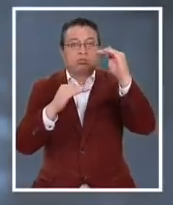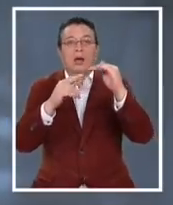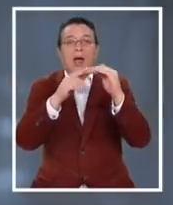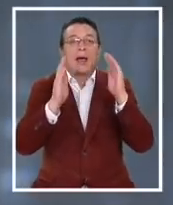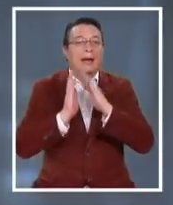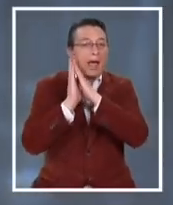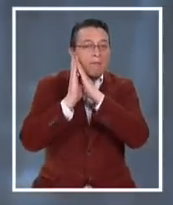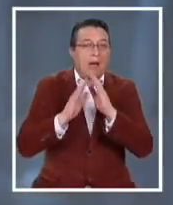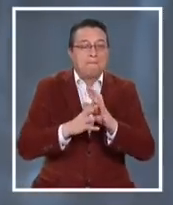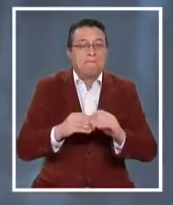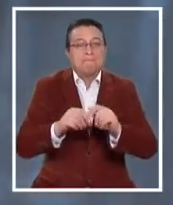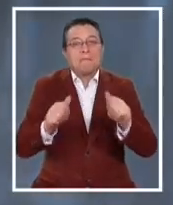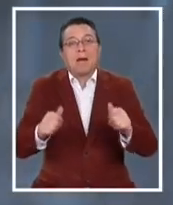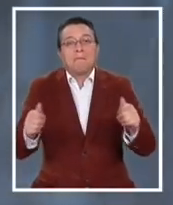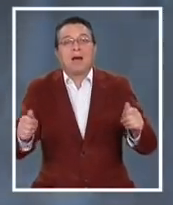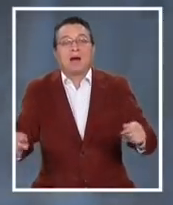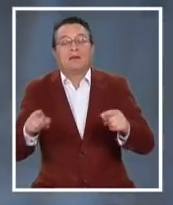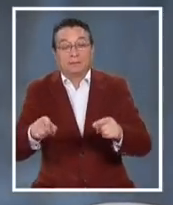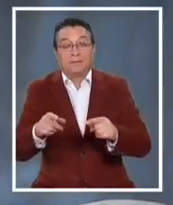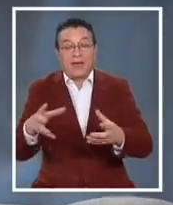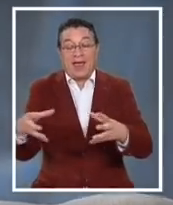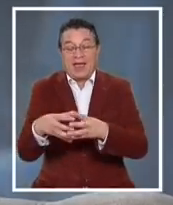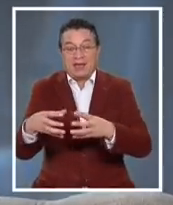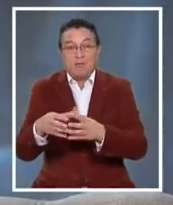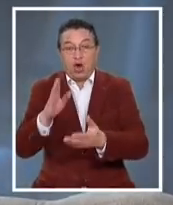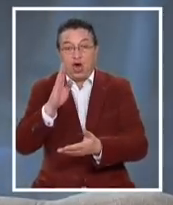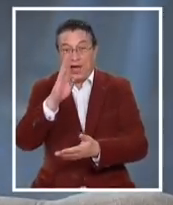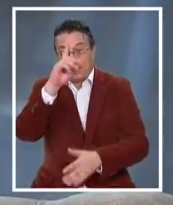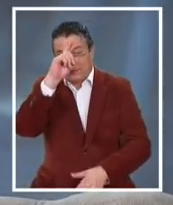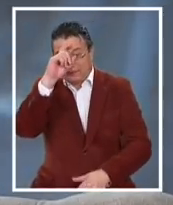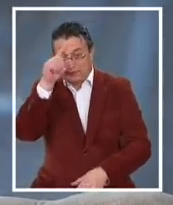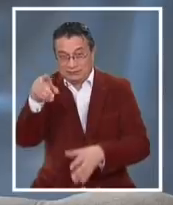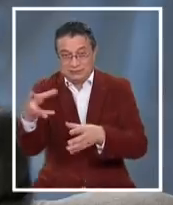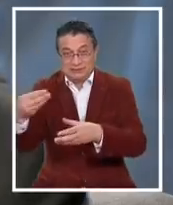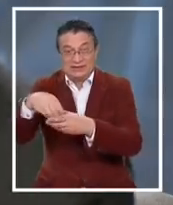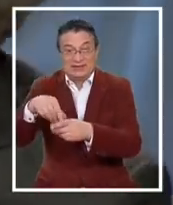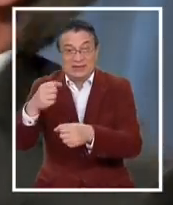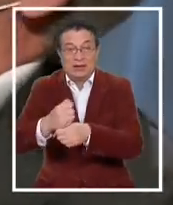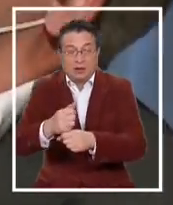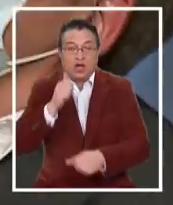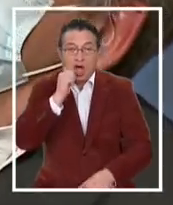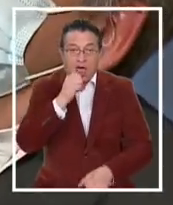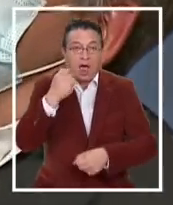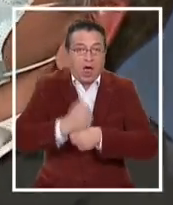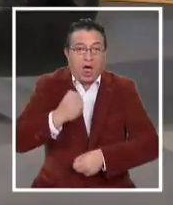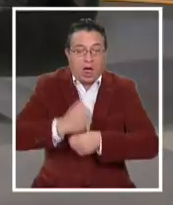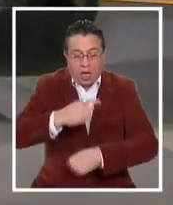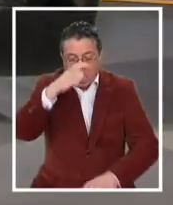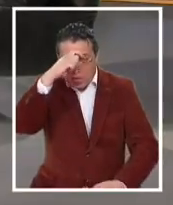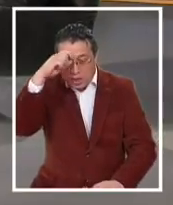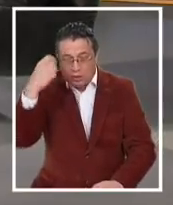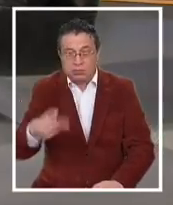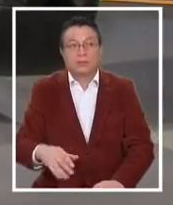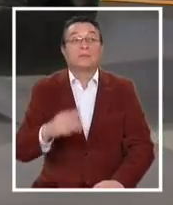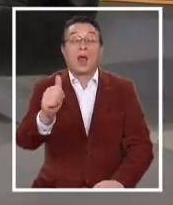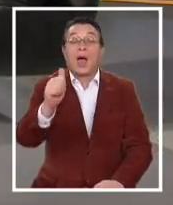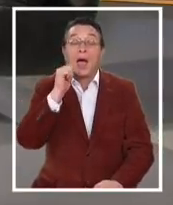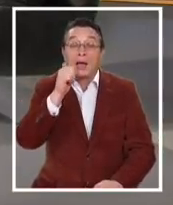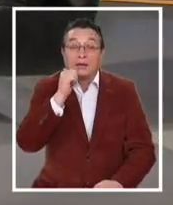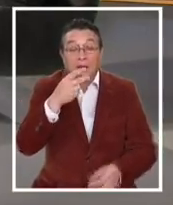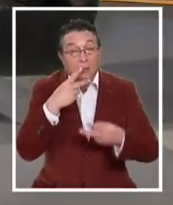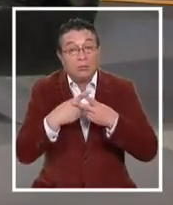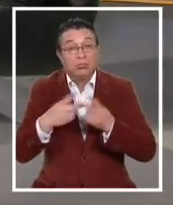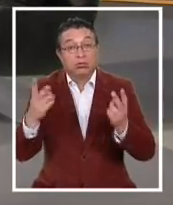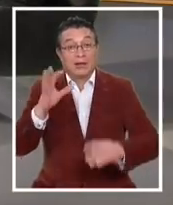a costa de los mismos equipos de salud sacándose la mugre cada día. Tomás, en la entrevista que aparecía ayer, cierto sábado